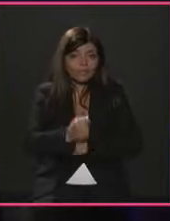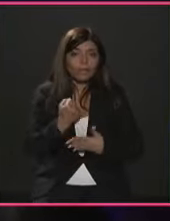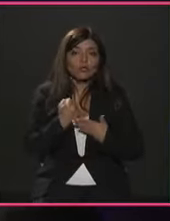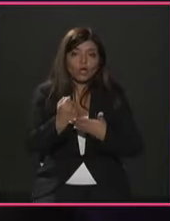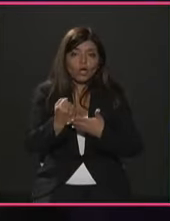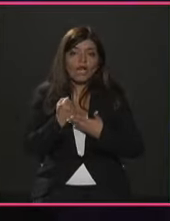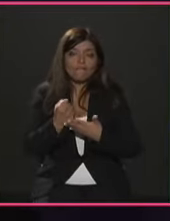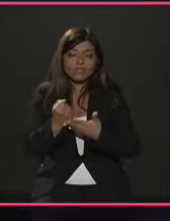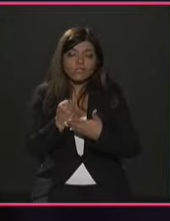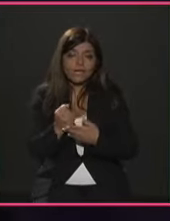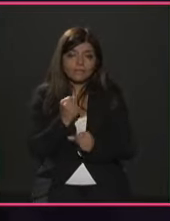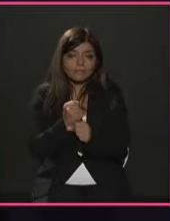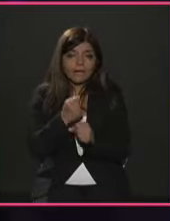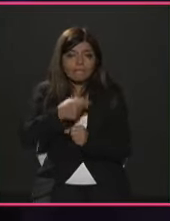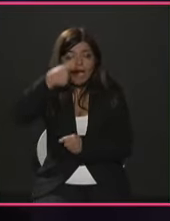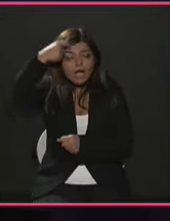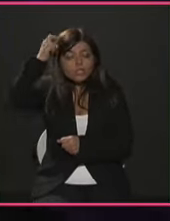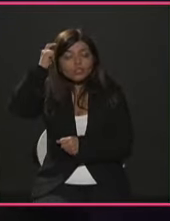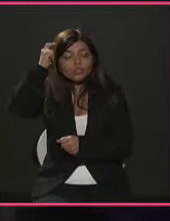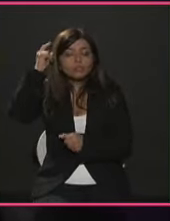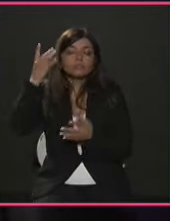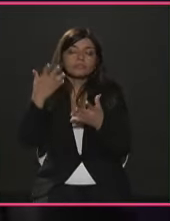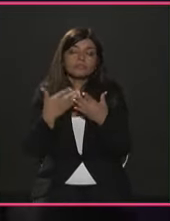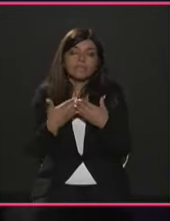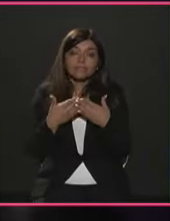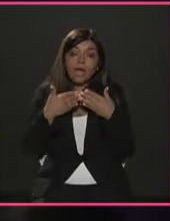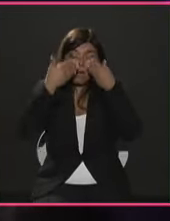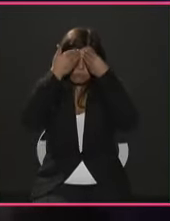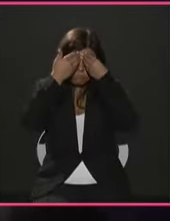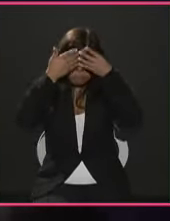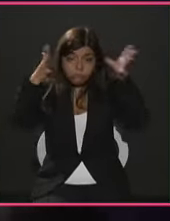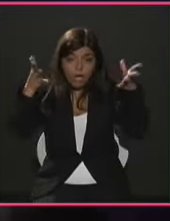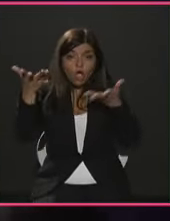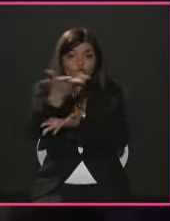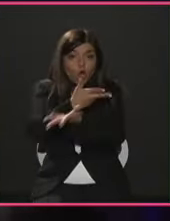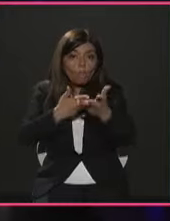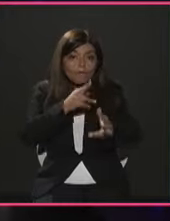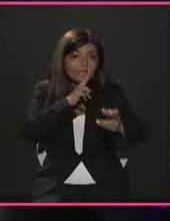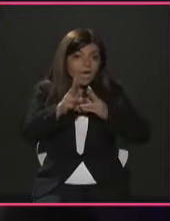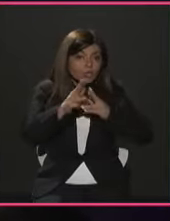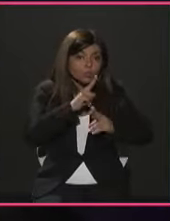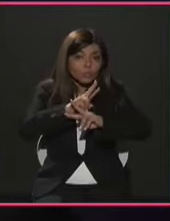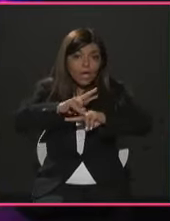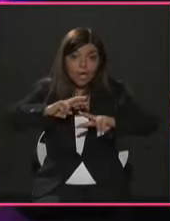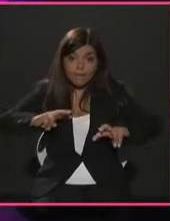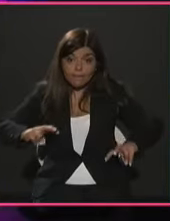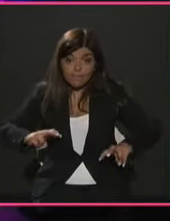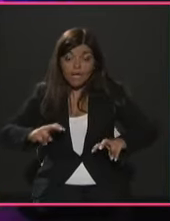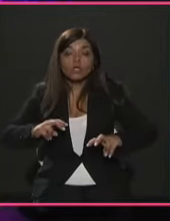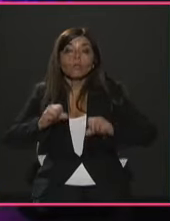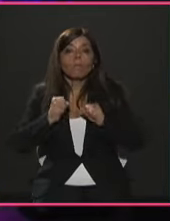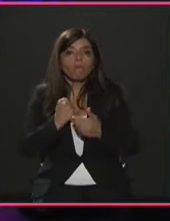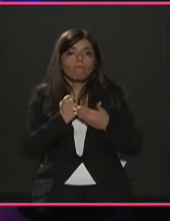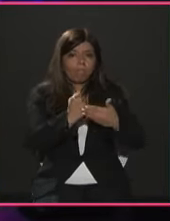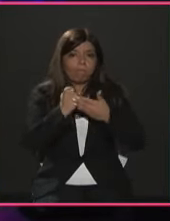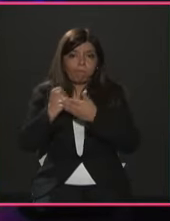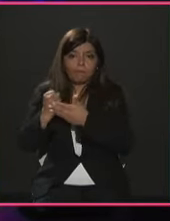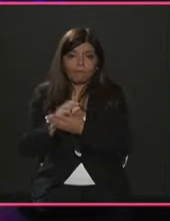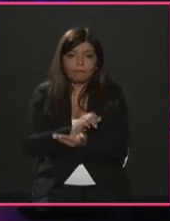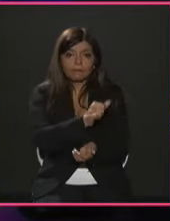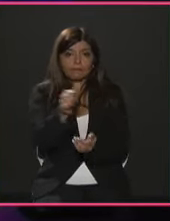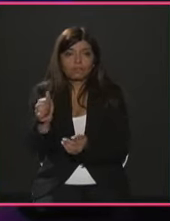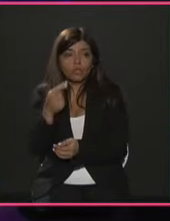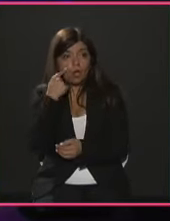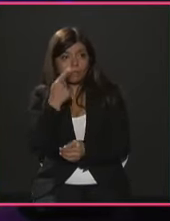de trabajar con ciencia abierta y compartir los resultados de la investigación y espero que lo que